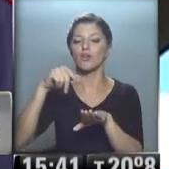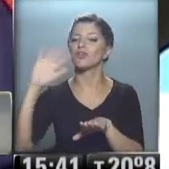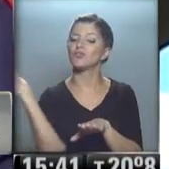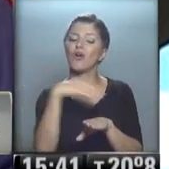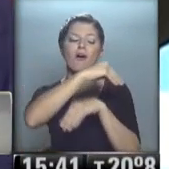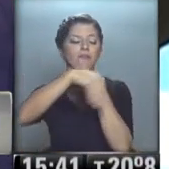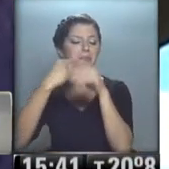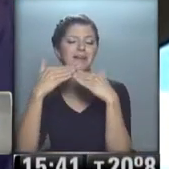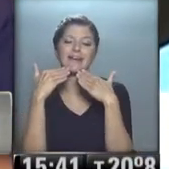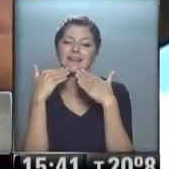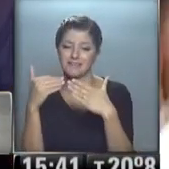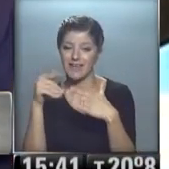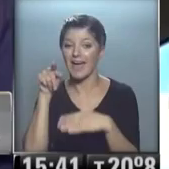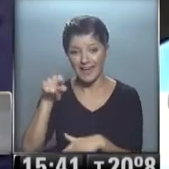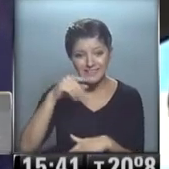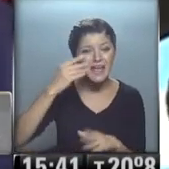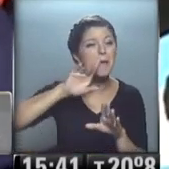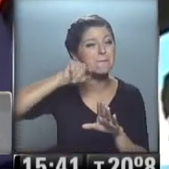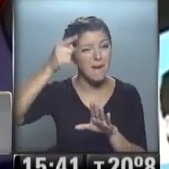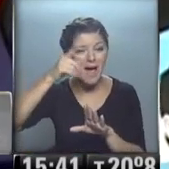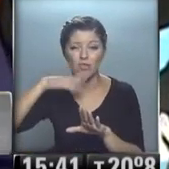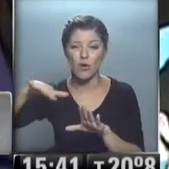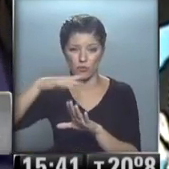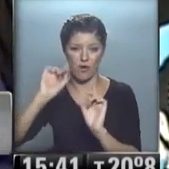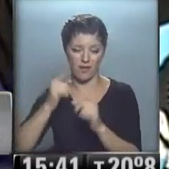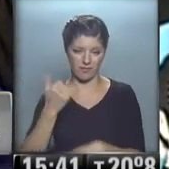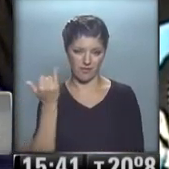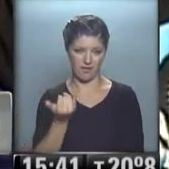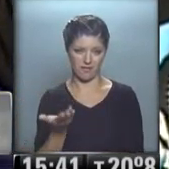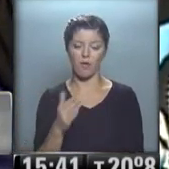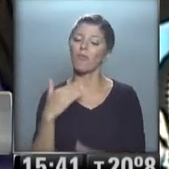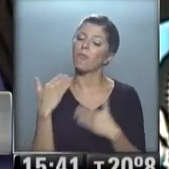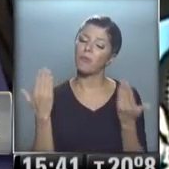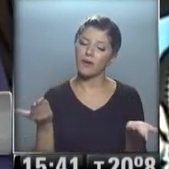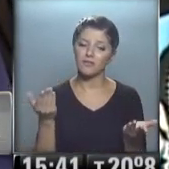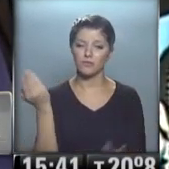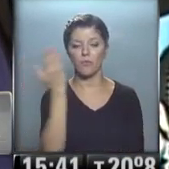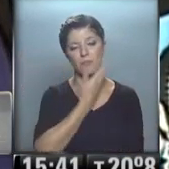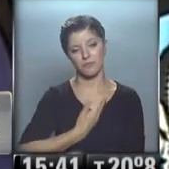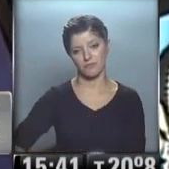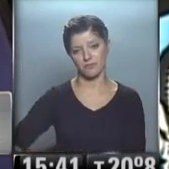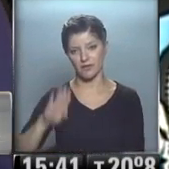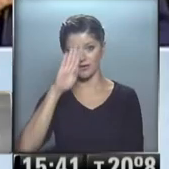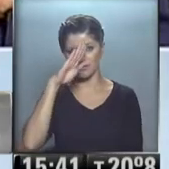agradecida, tanto como esa y muchas más de otros demás. Por eso, señora Presidenta,